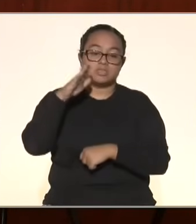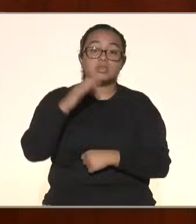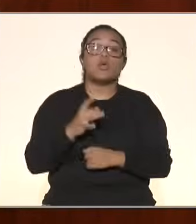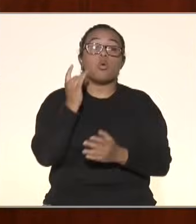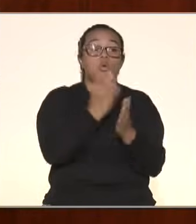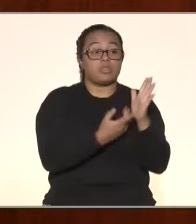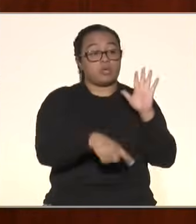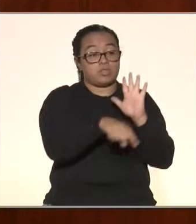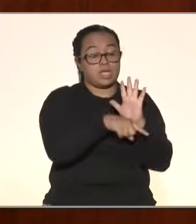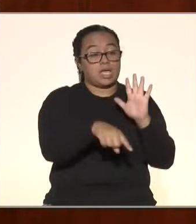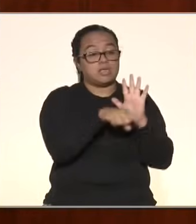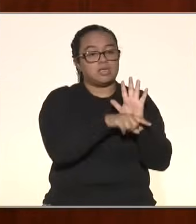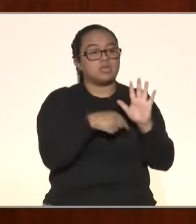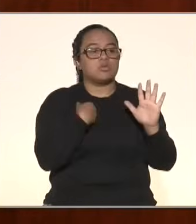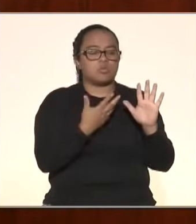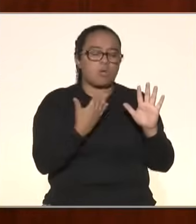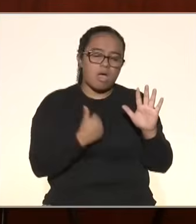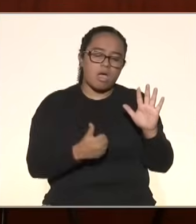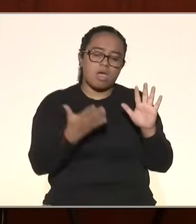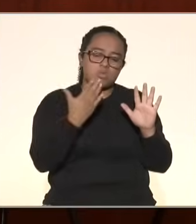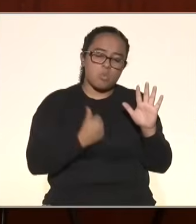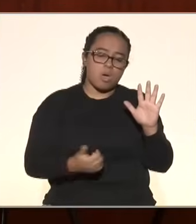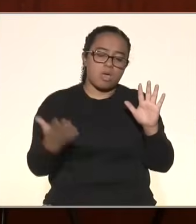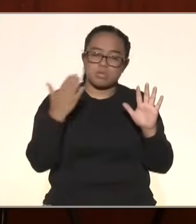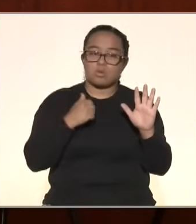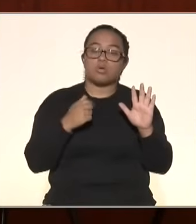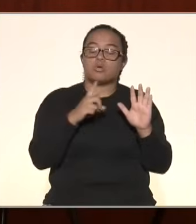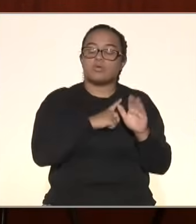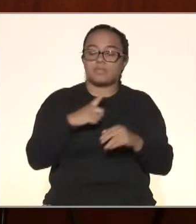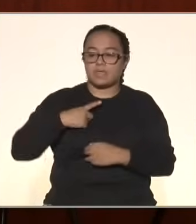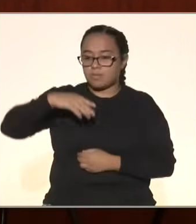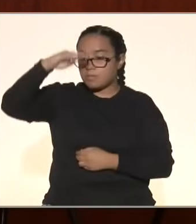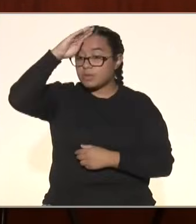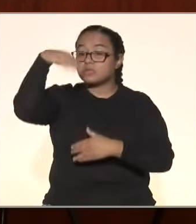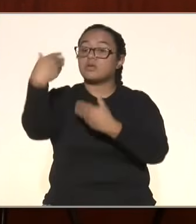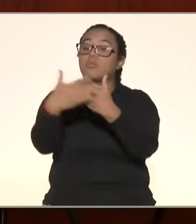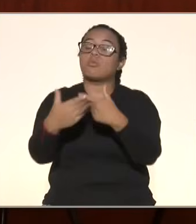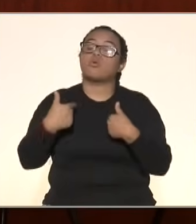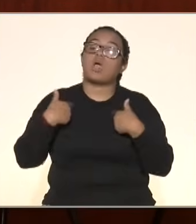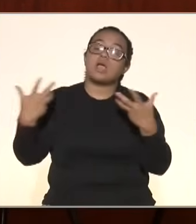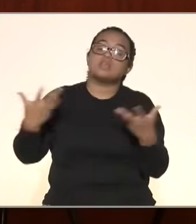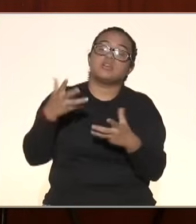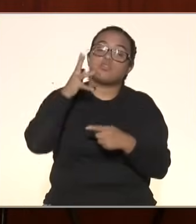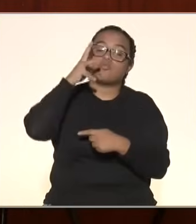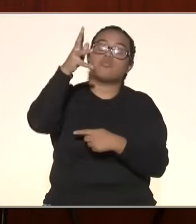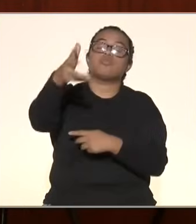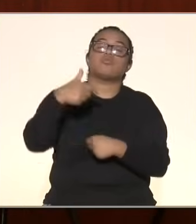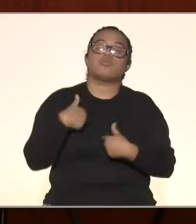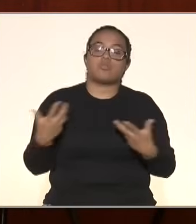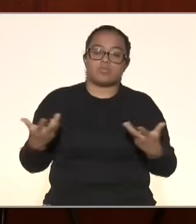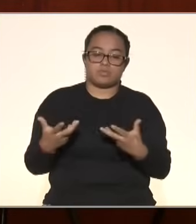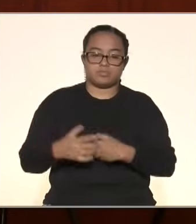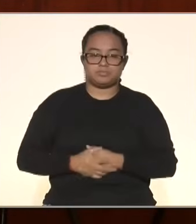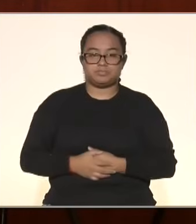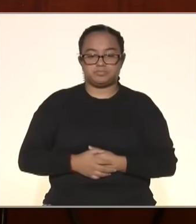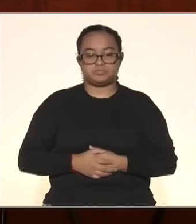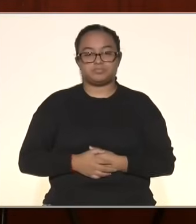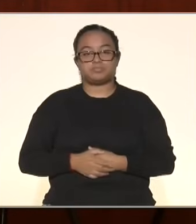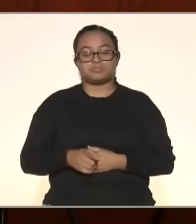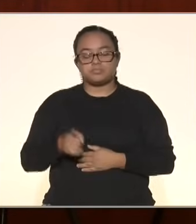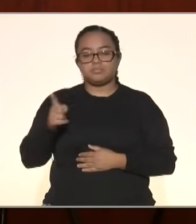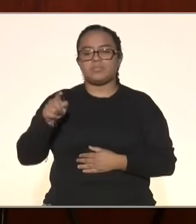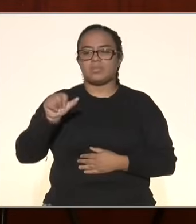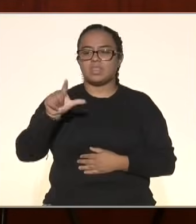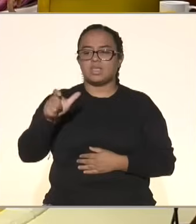lo negativo, lo que no tenemos, sino, bueno, hacia dónde vamos y qué es lo que queremos generar en el nuevo año. Tú, Alexis,